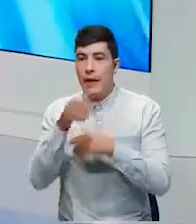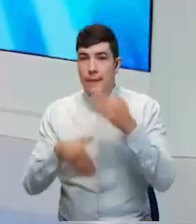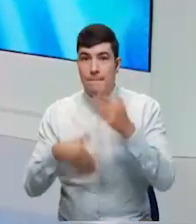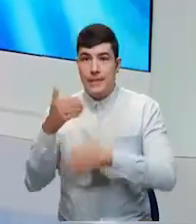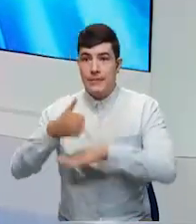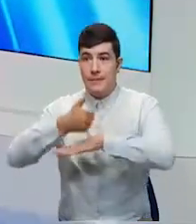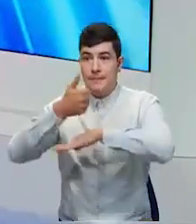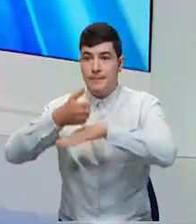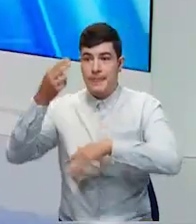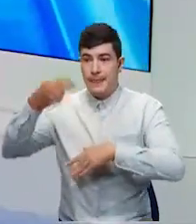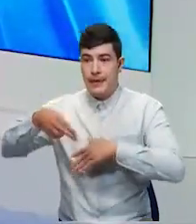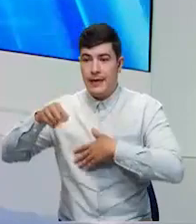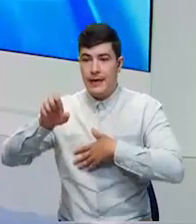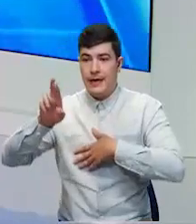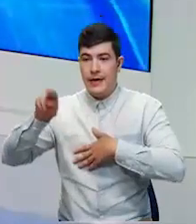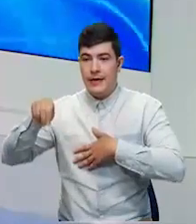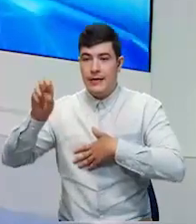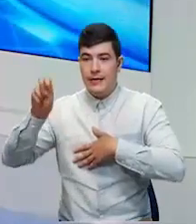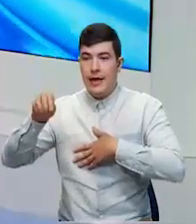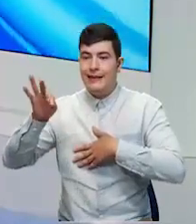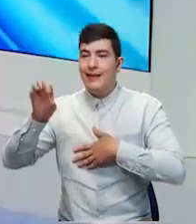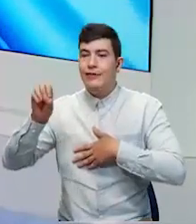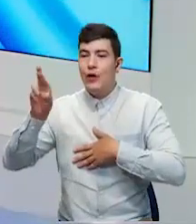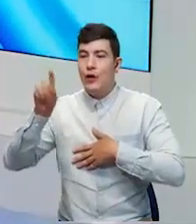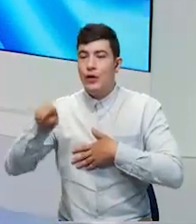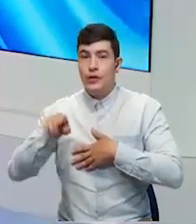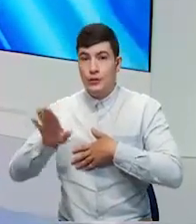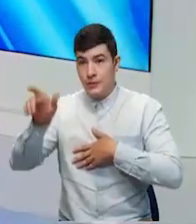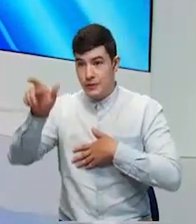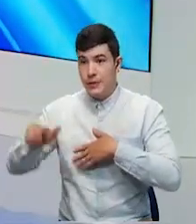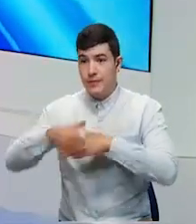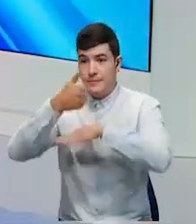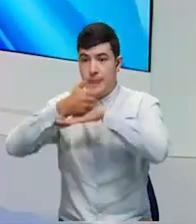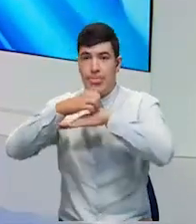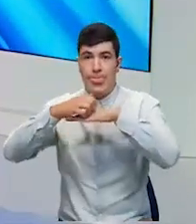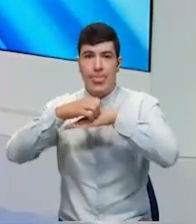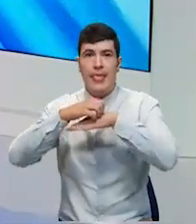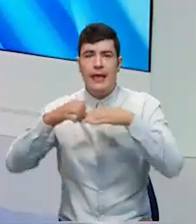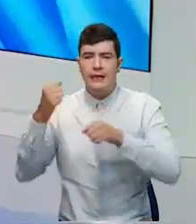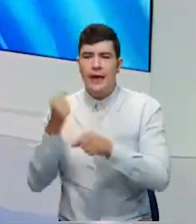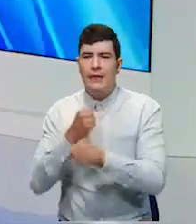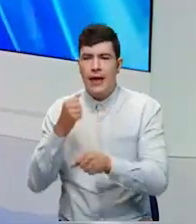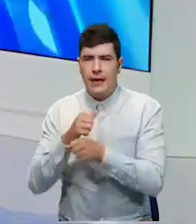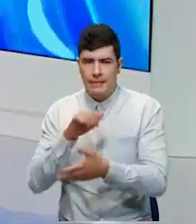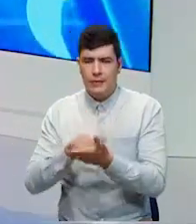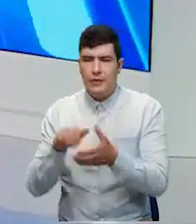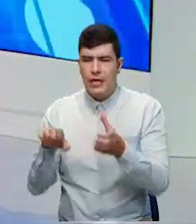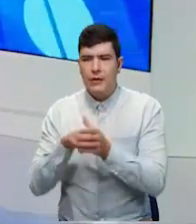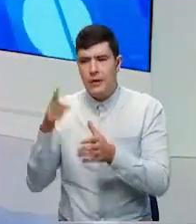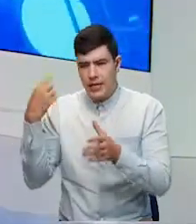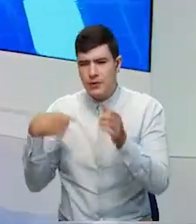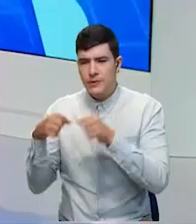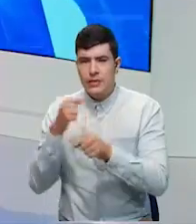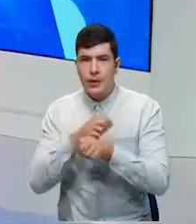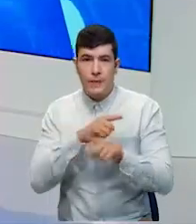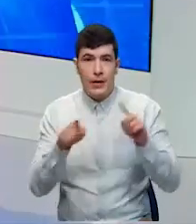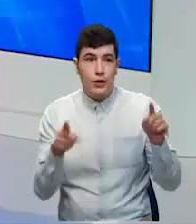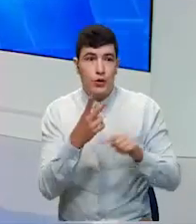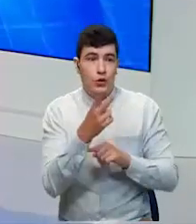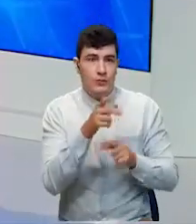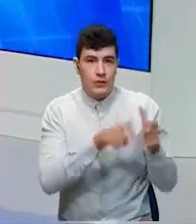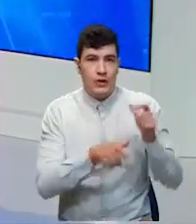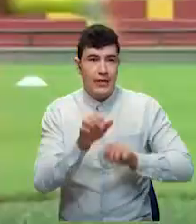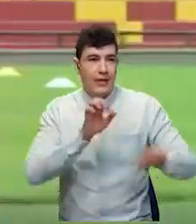Torres con el equipo Leopardo. El técnico tolimense trabaja con la nómina del año pasado, a excepción de los defensores Henry Pernia y Jason